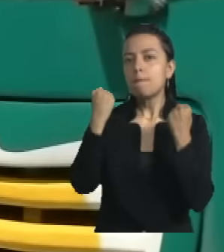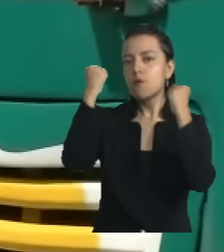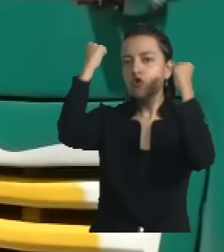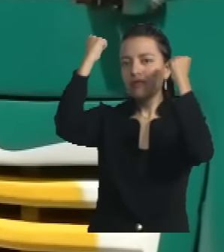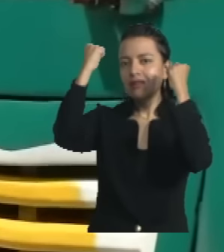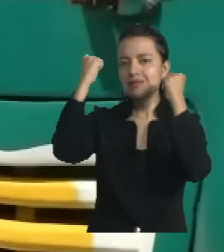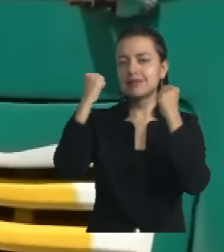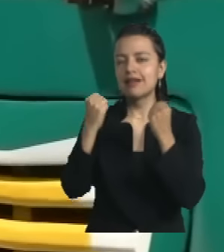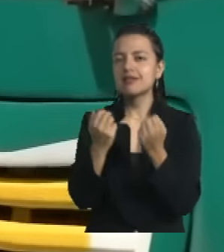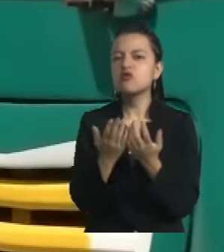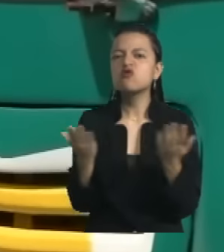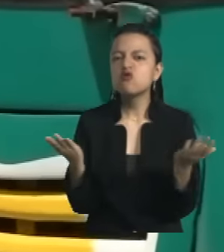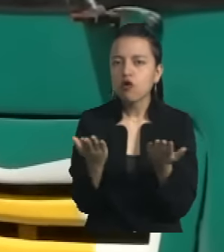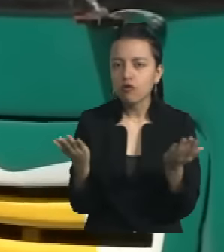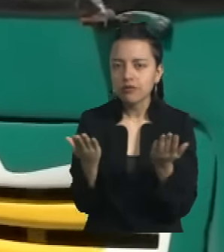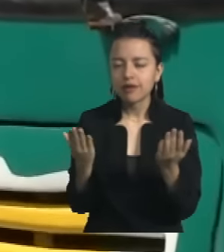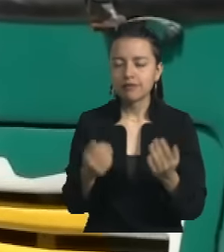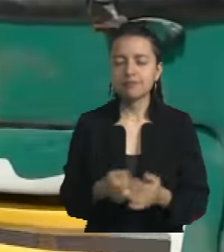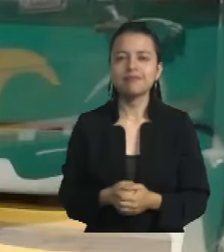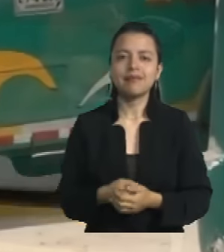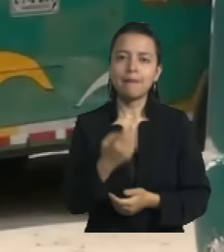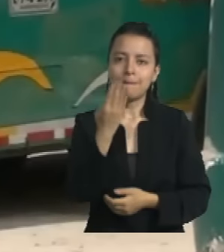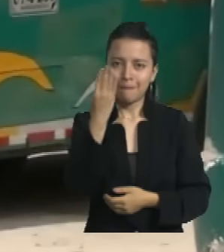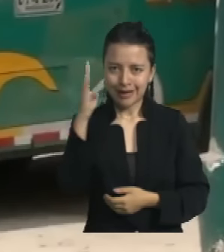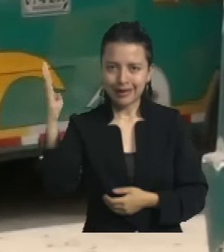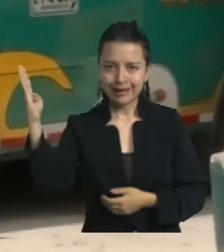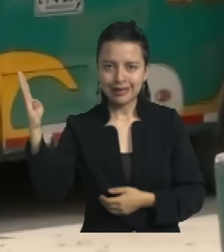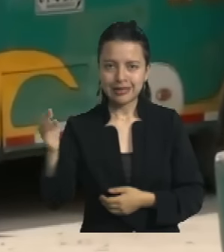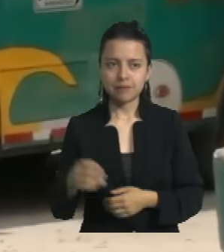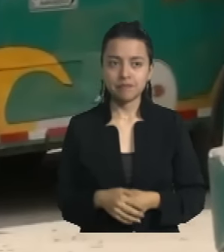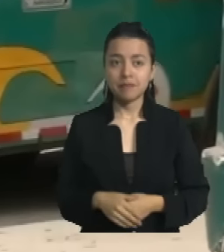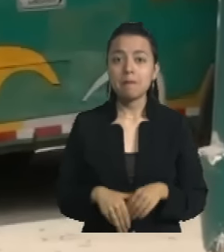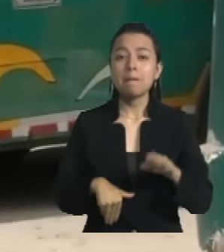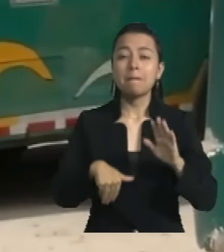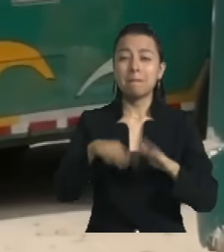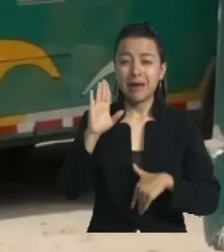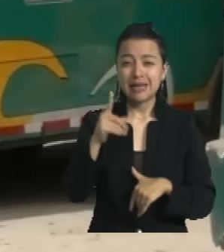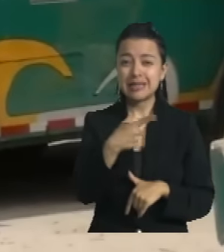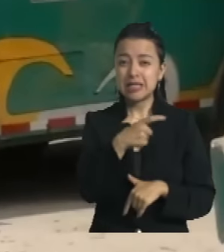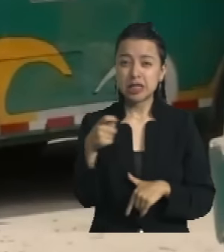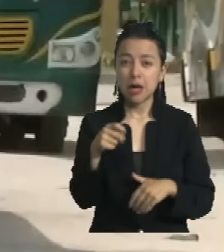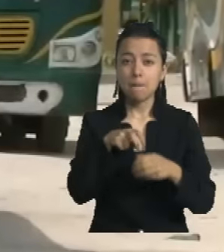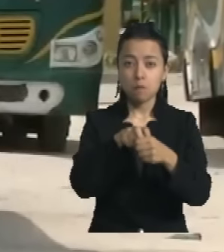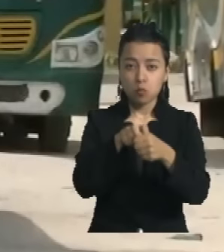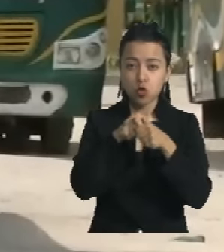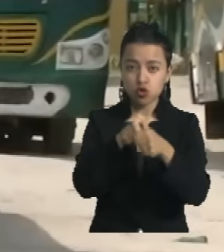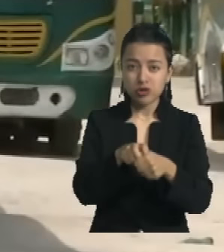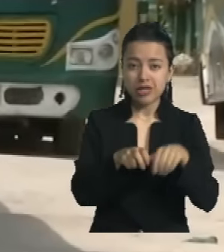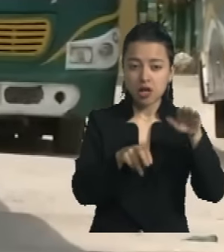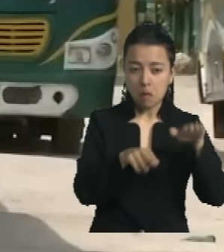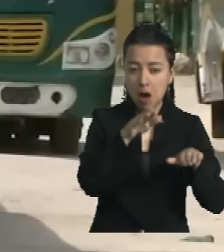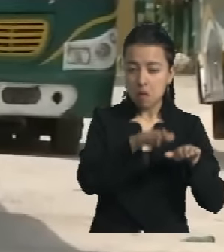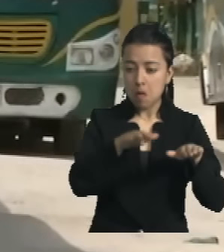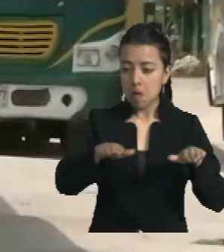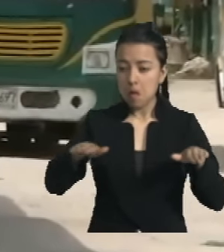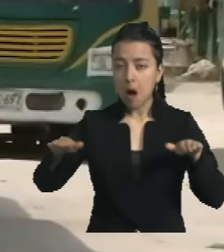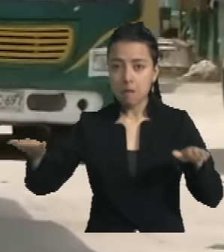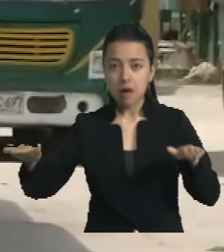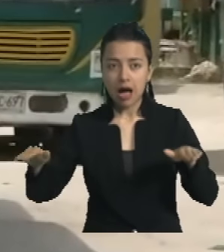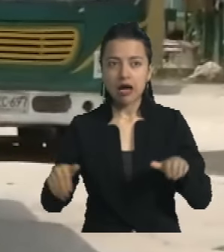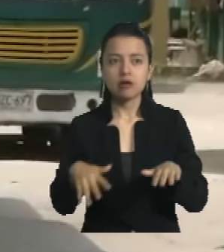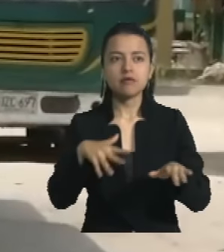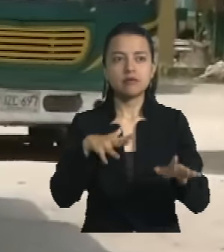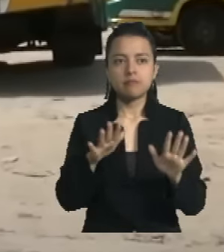área metropolitana en las últimas horas más de 100 buses de la empresa de transporte lolaya paralizaron